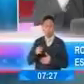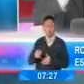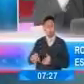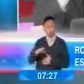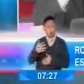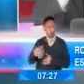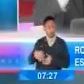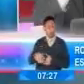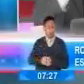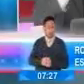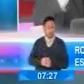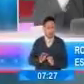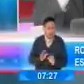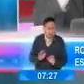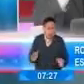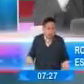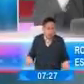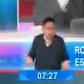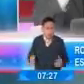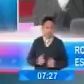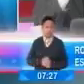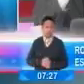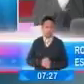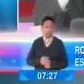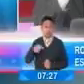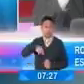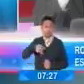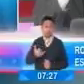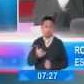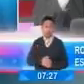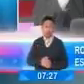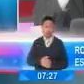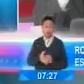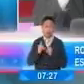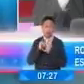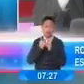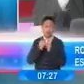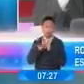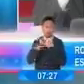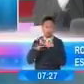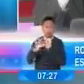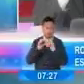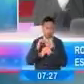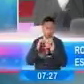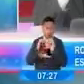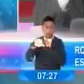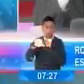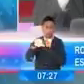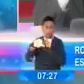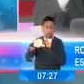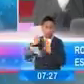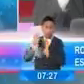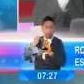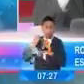delito. Entonces, creo que la verdadera revelación de estos chats o la verdadera revelación del trabajo